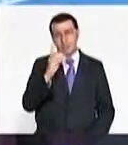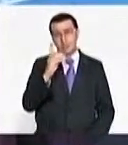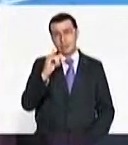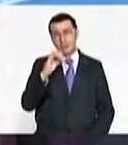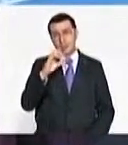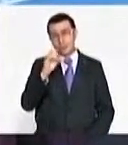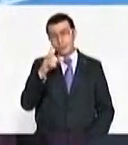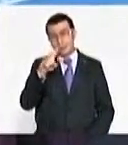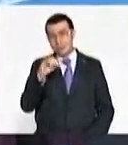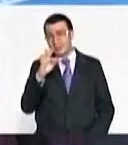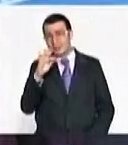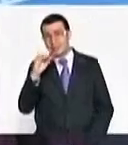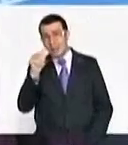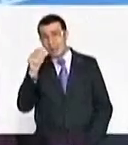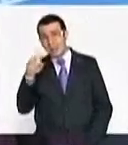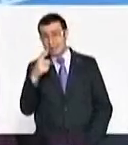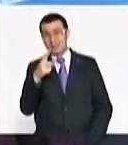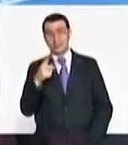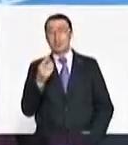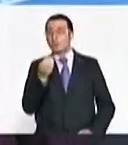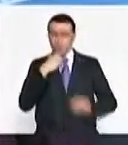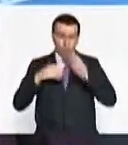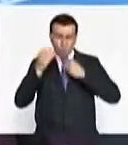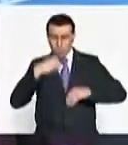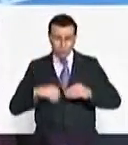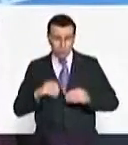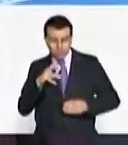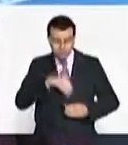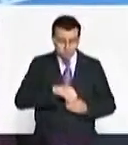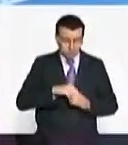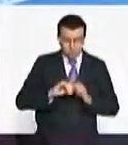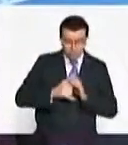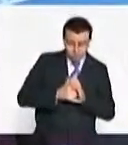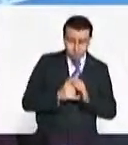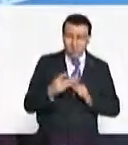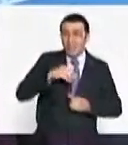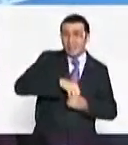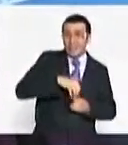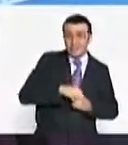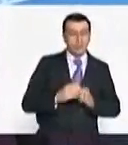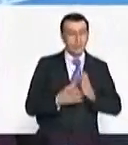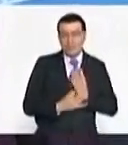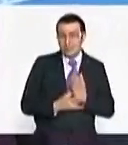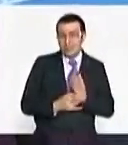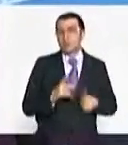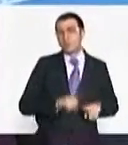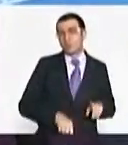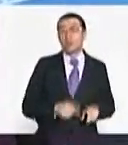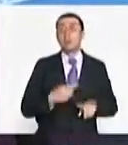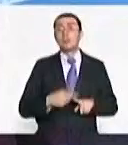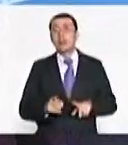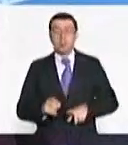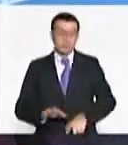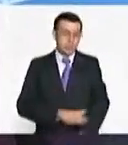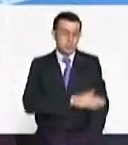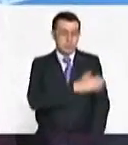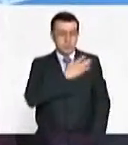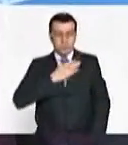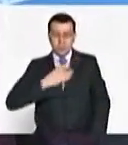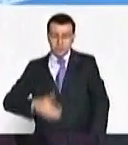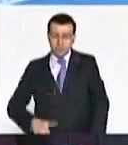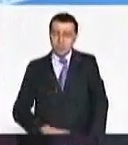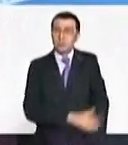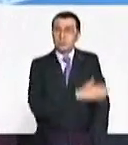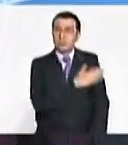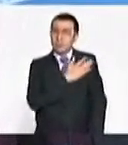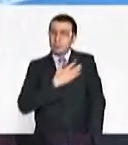contenida. Entonces, como no se puede contener, es un paciente delgado, o sea, no engorda, pero esa grasa empieza a circular de una manera incontrolada